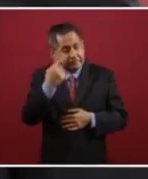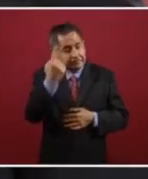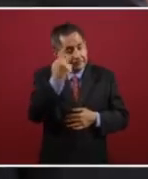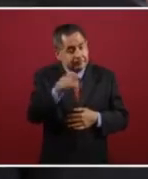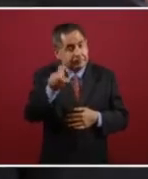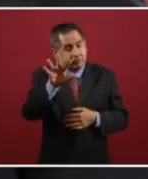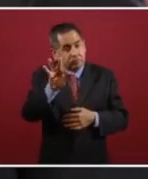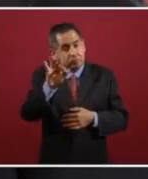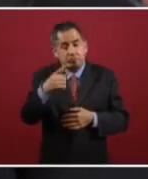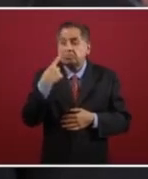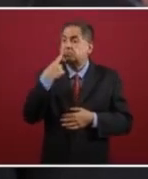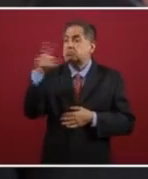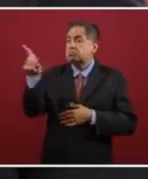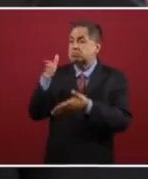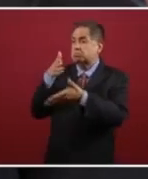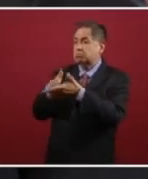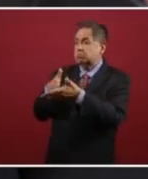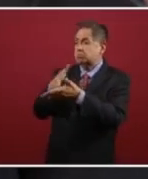amparos